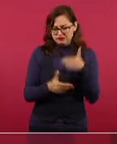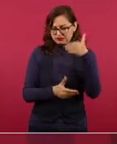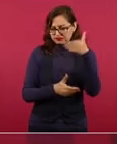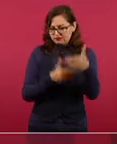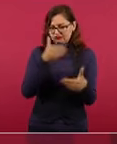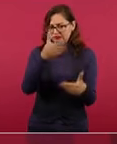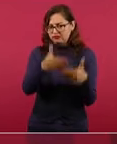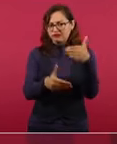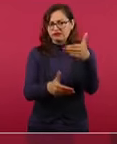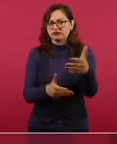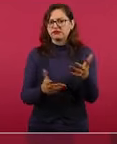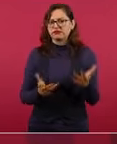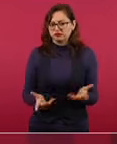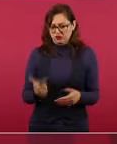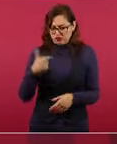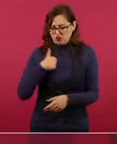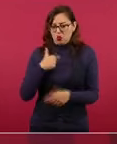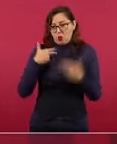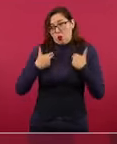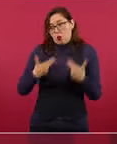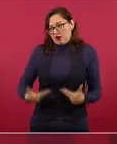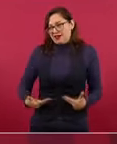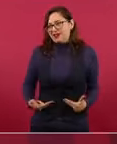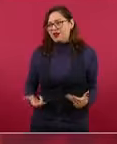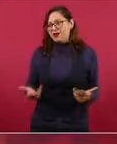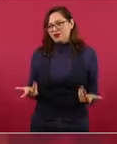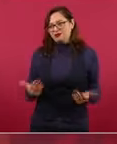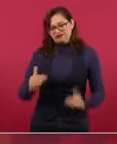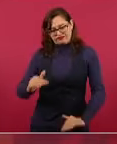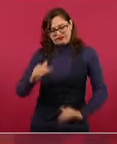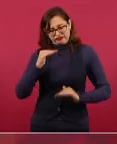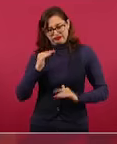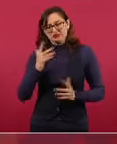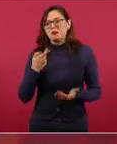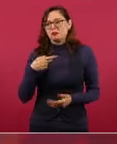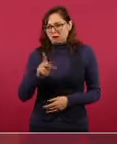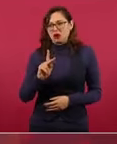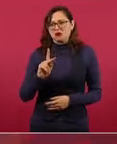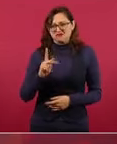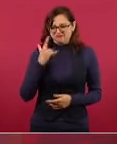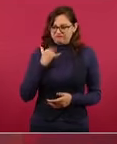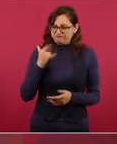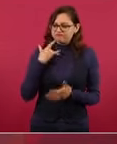hasta donde humanamente podamos que va a ser justicia